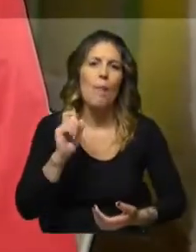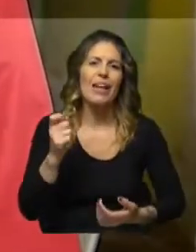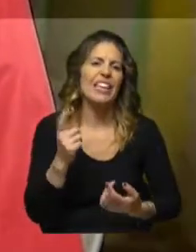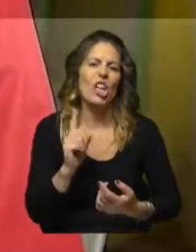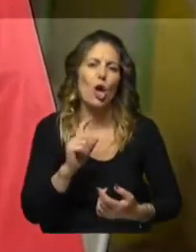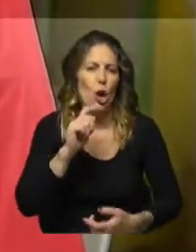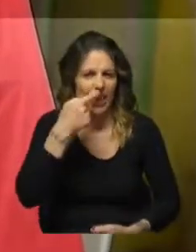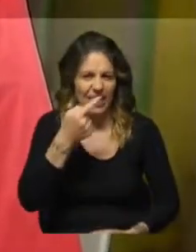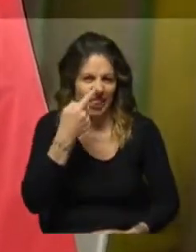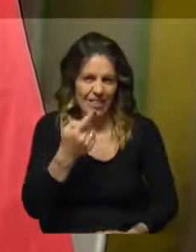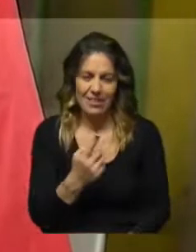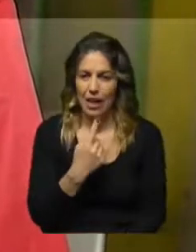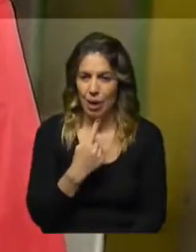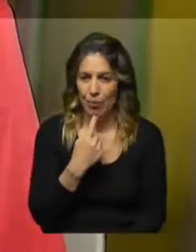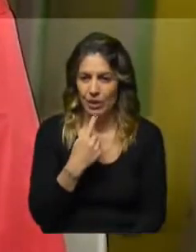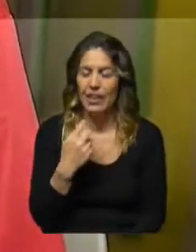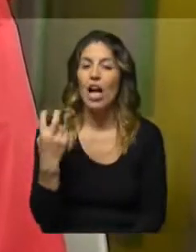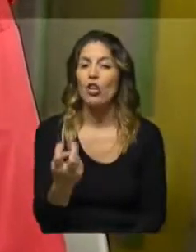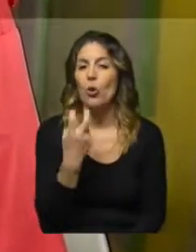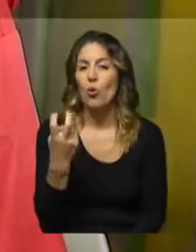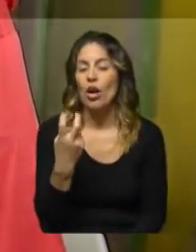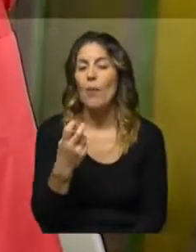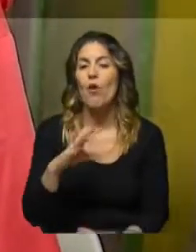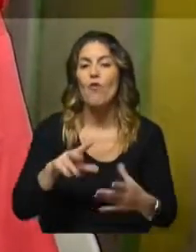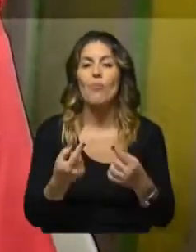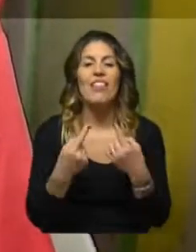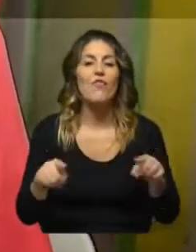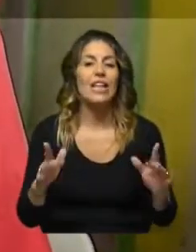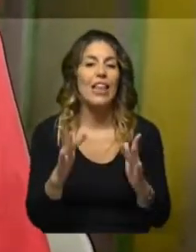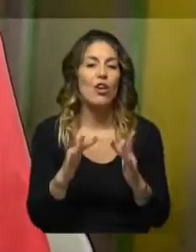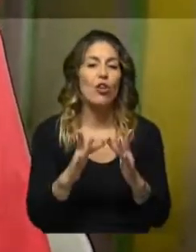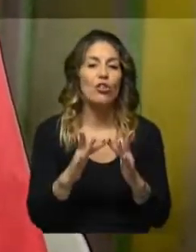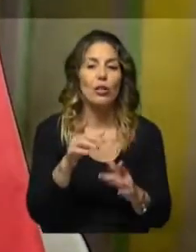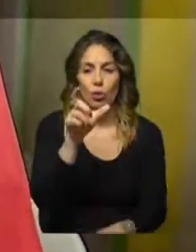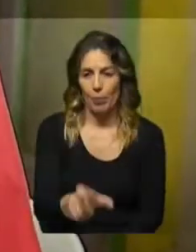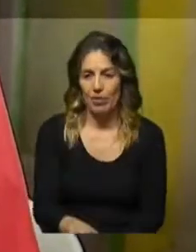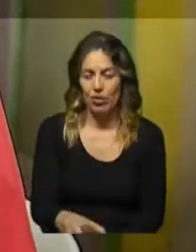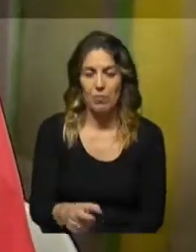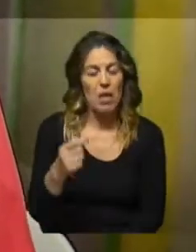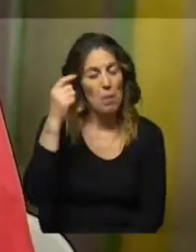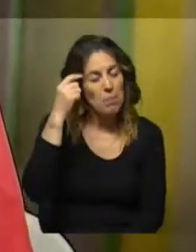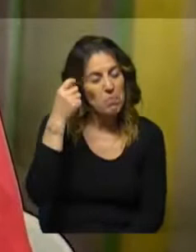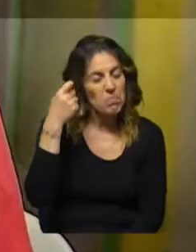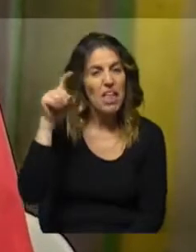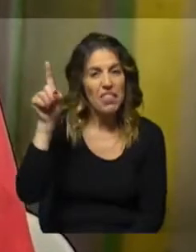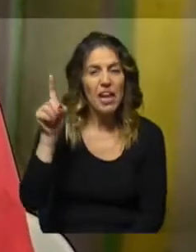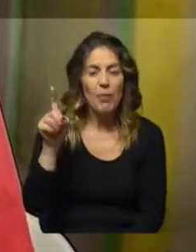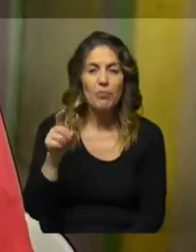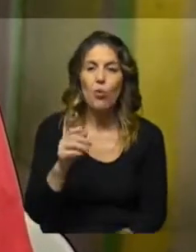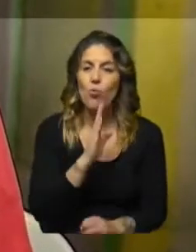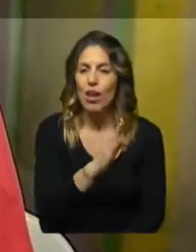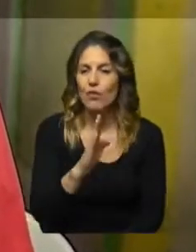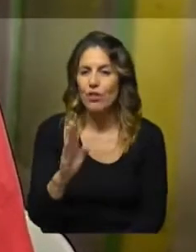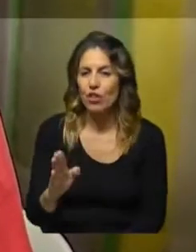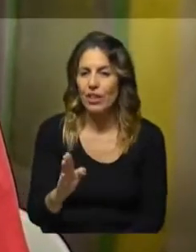esto, y buscamos otras formas de contacto con la gente. Y se nos ocurrió una biblioteca y, por